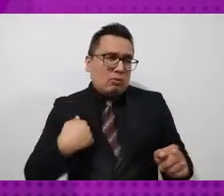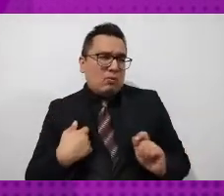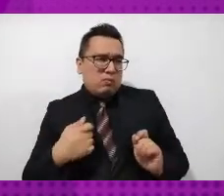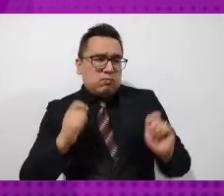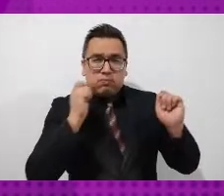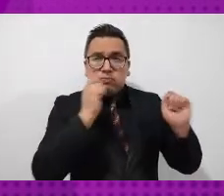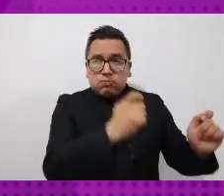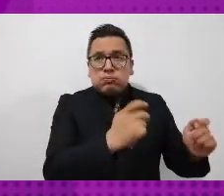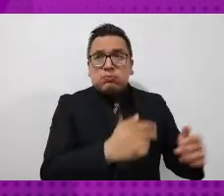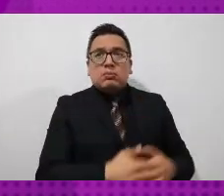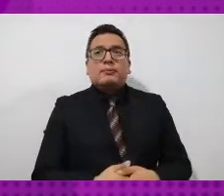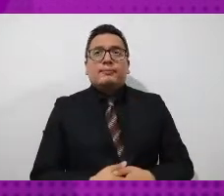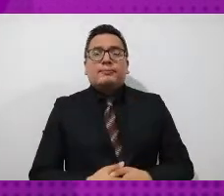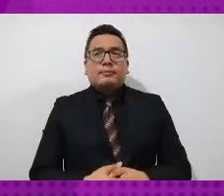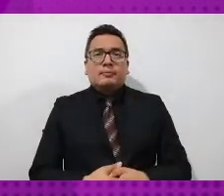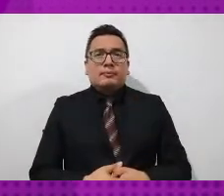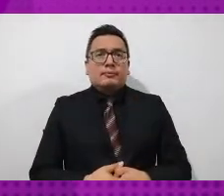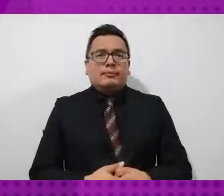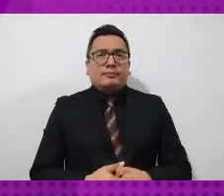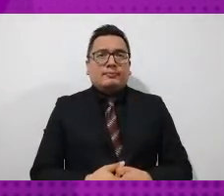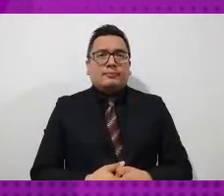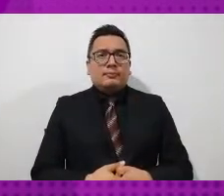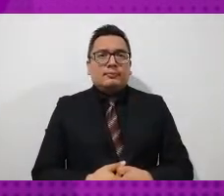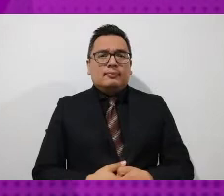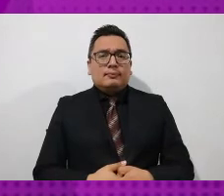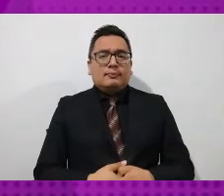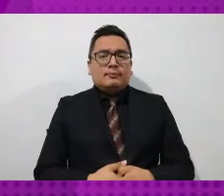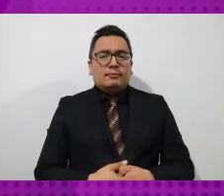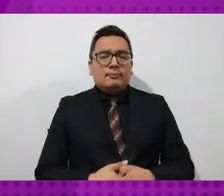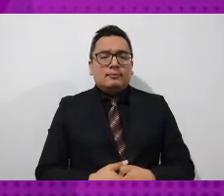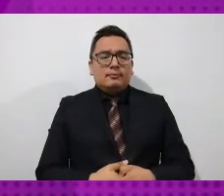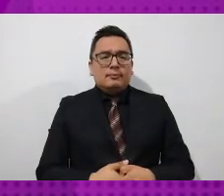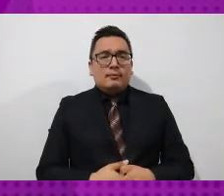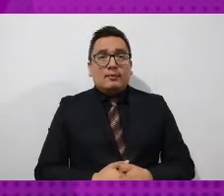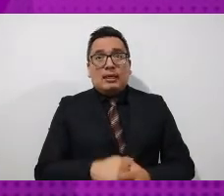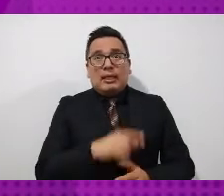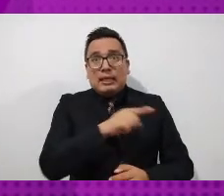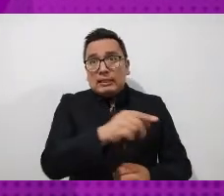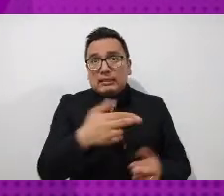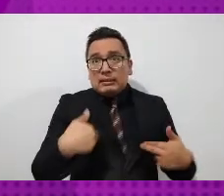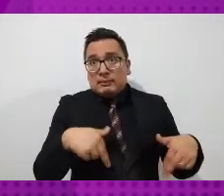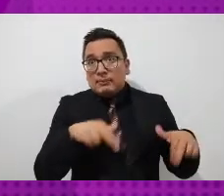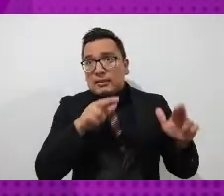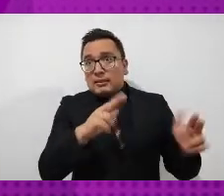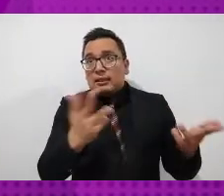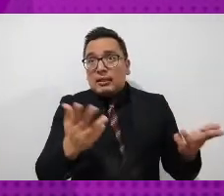que es electa en nuestro distrito o que forma parte a través de los mecanismos de representación